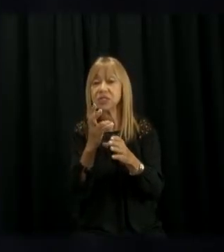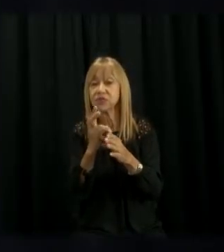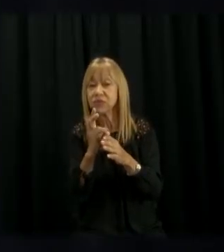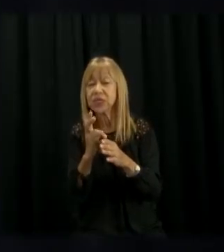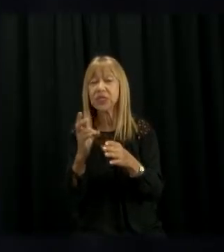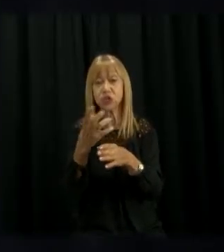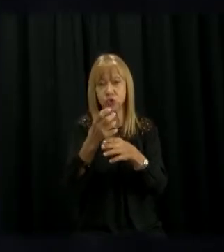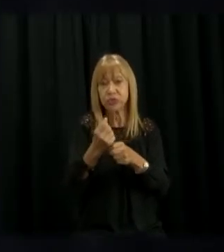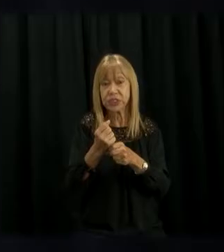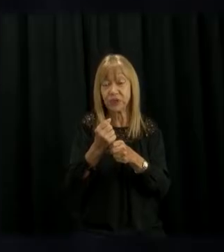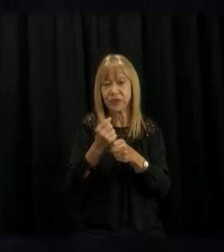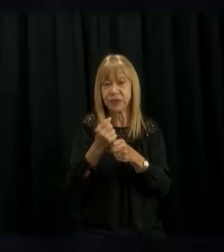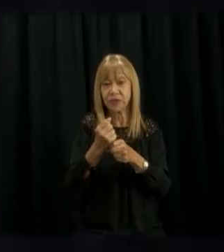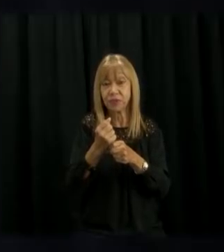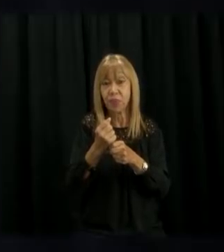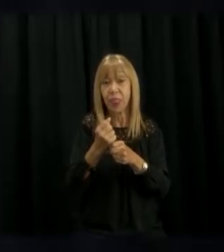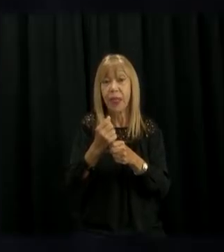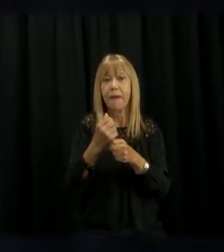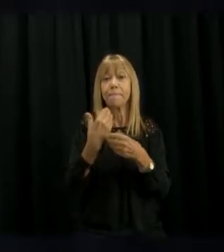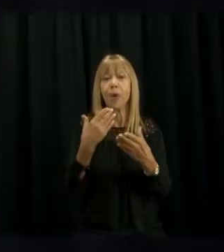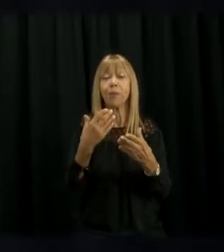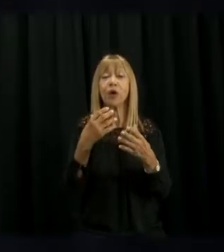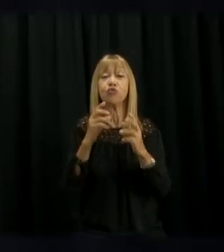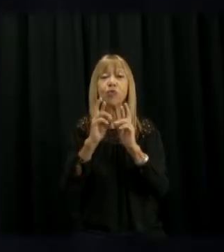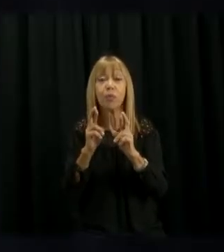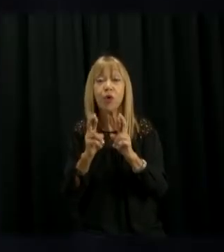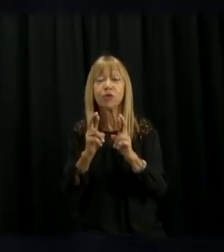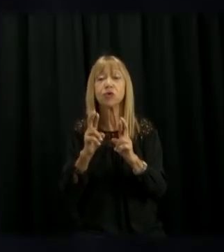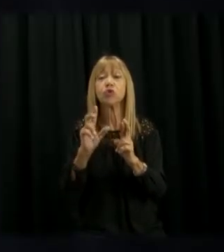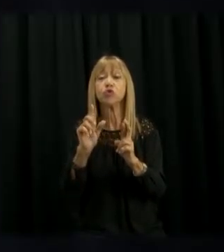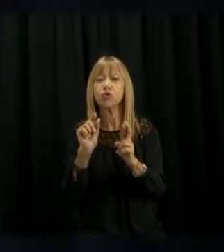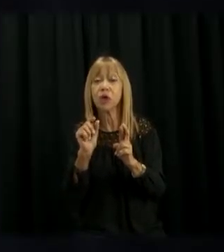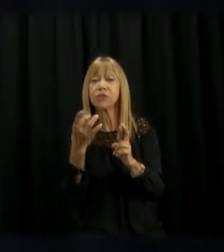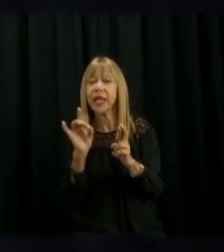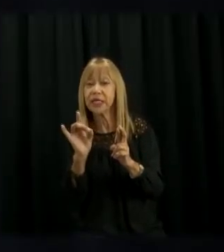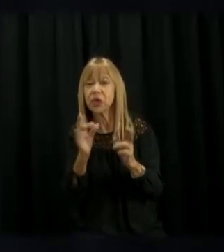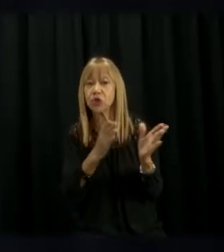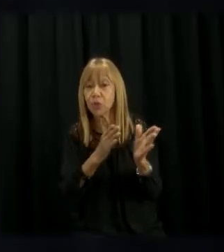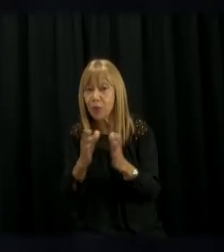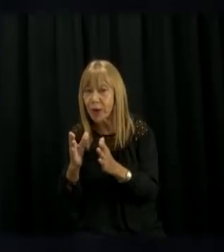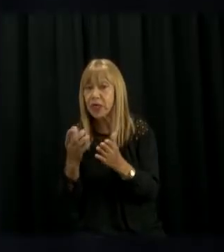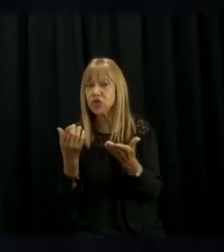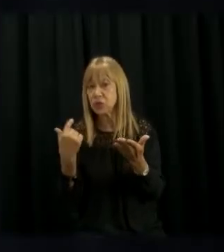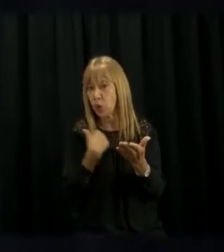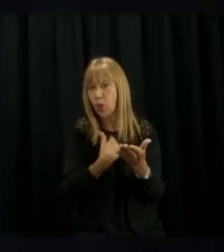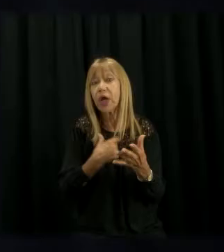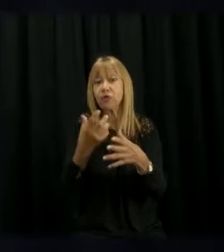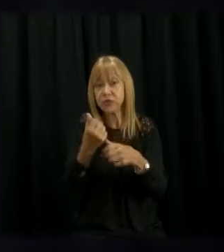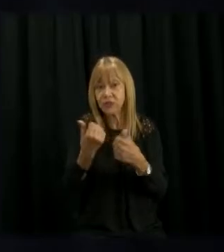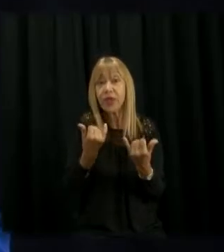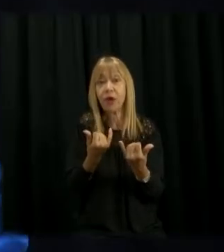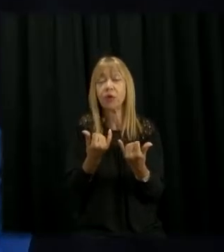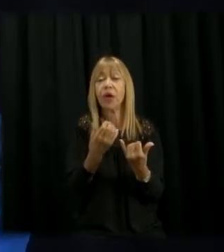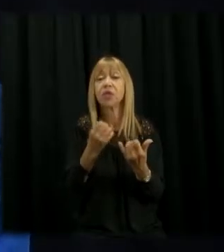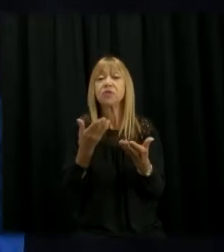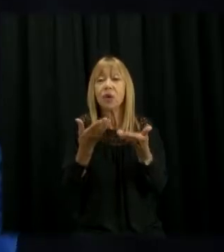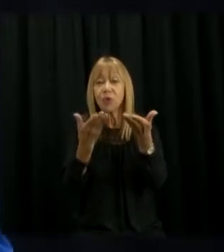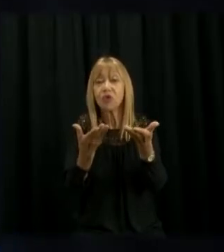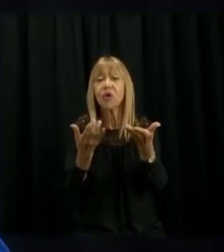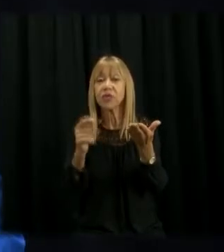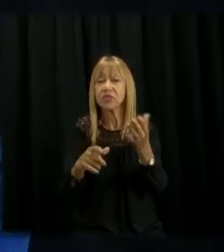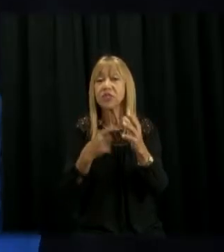riesgos a la al cumplimiento de los CAFES del 17 que recibimos, reportes de progreso del